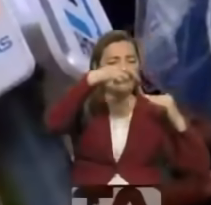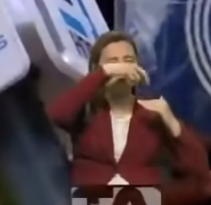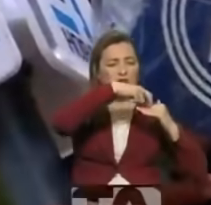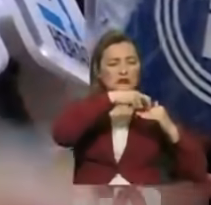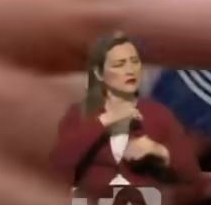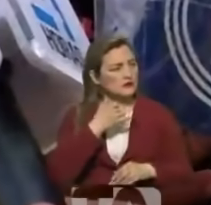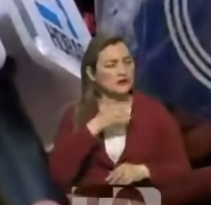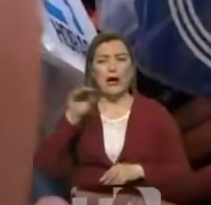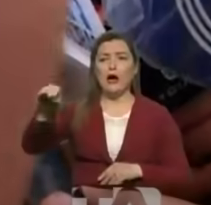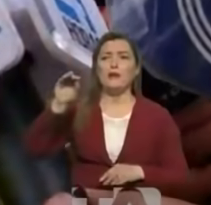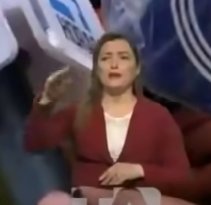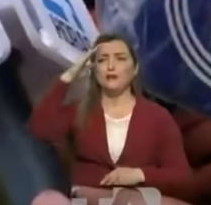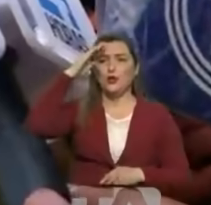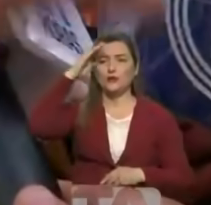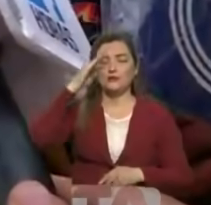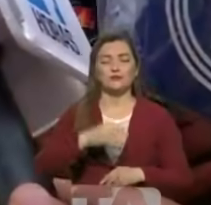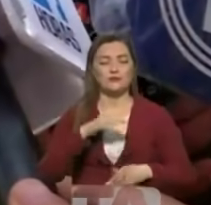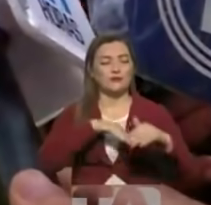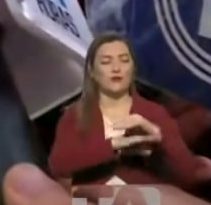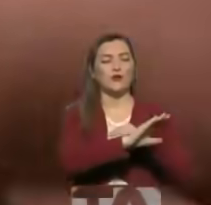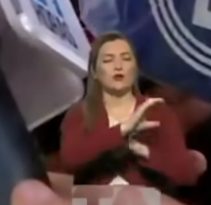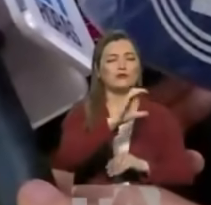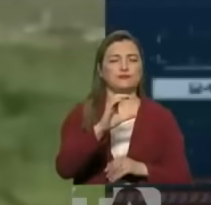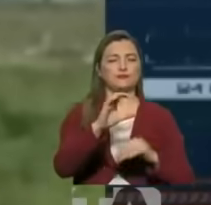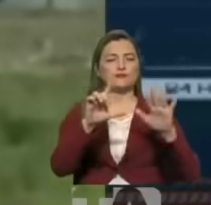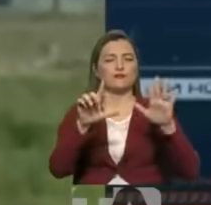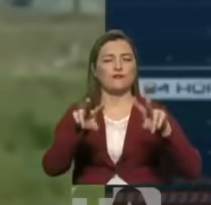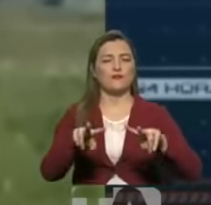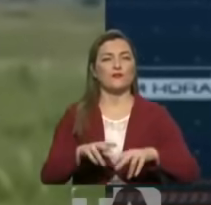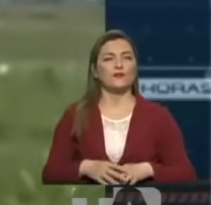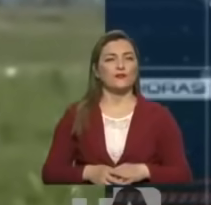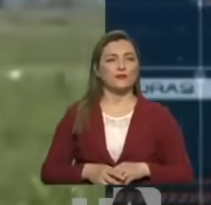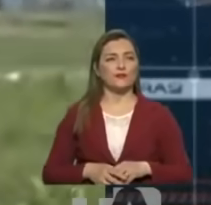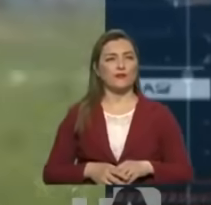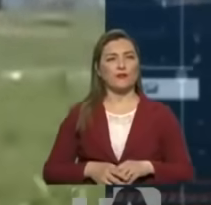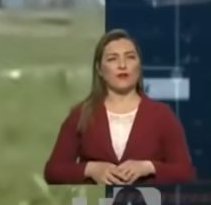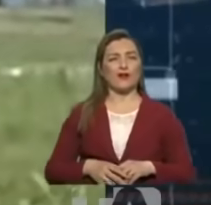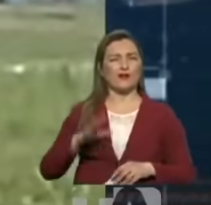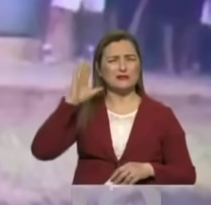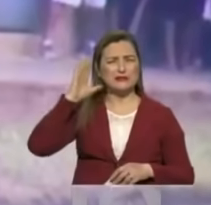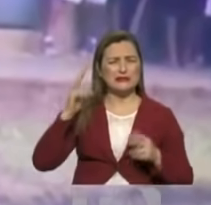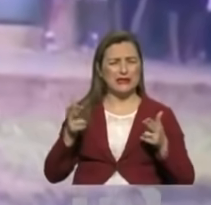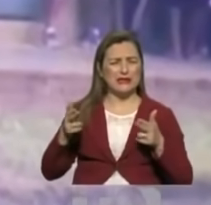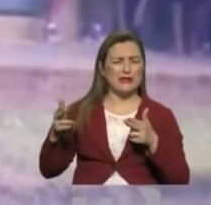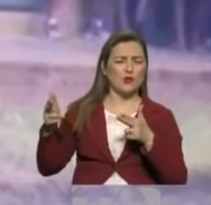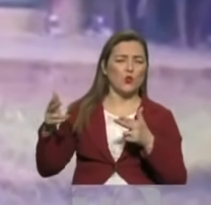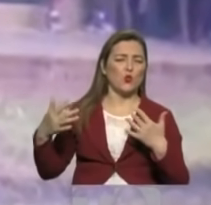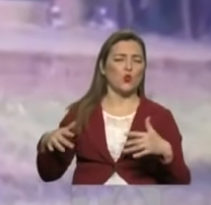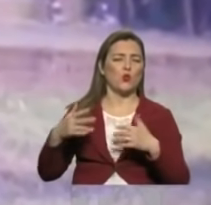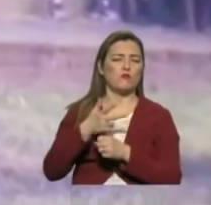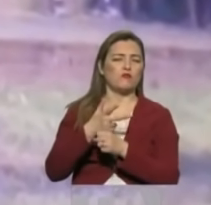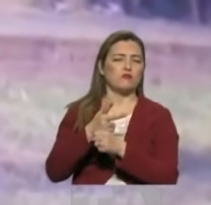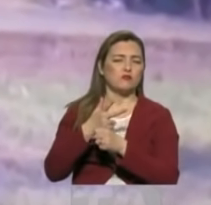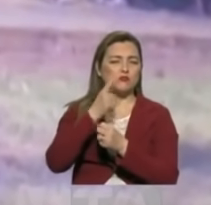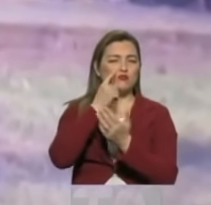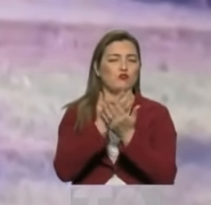avanzaron a avisar. Ellos se están metiendo al 6 y de ahí al 7 también. Dentro un campo de batalla. Y eso quedó evidenciado